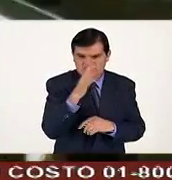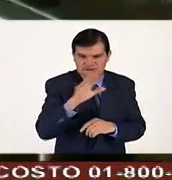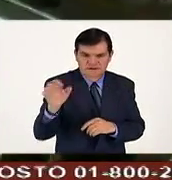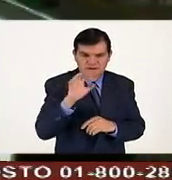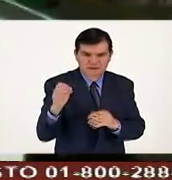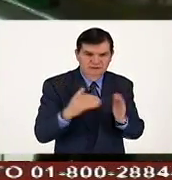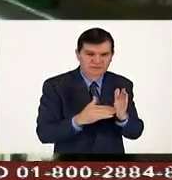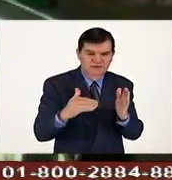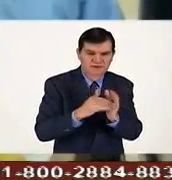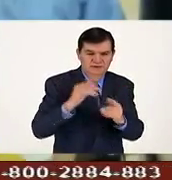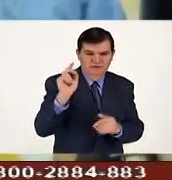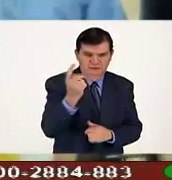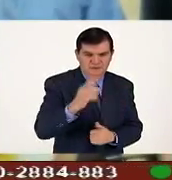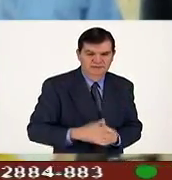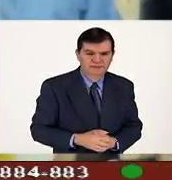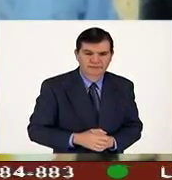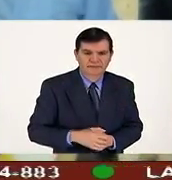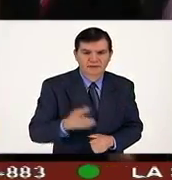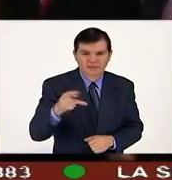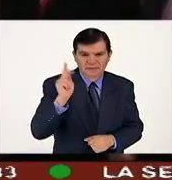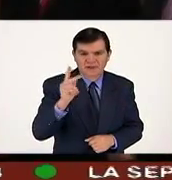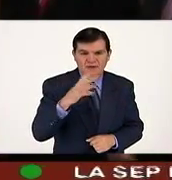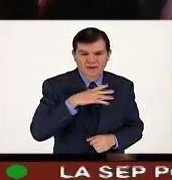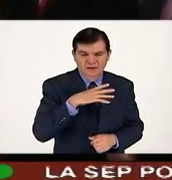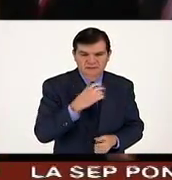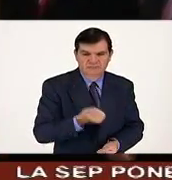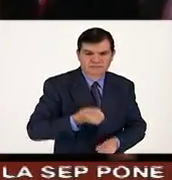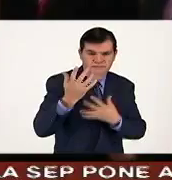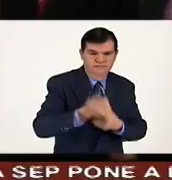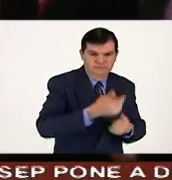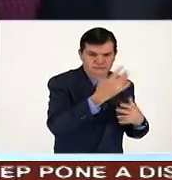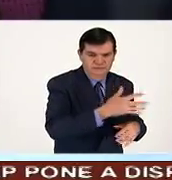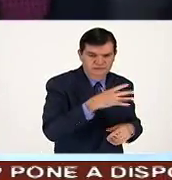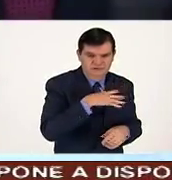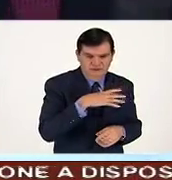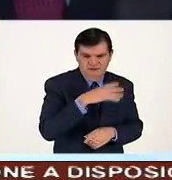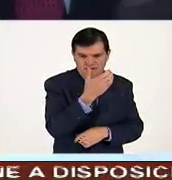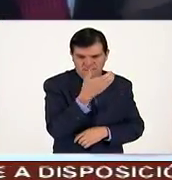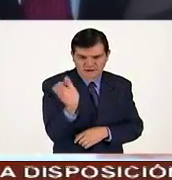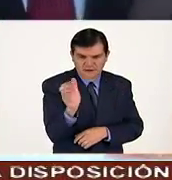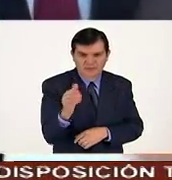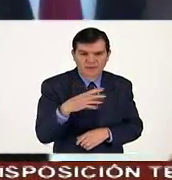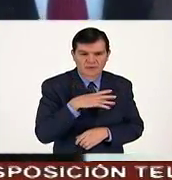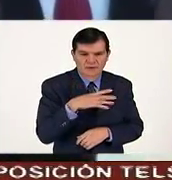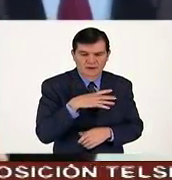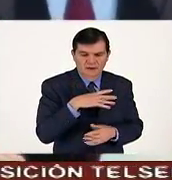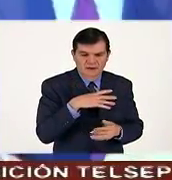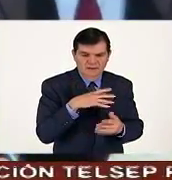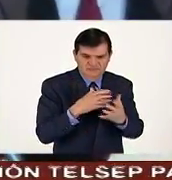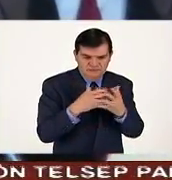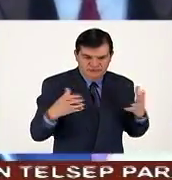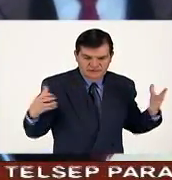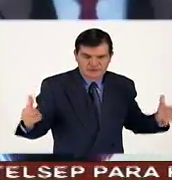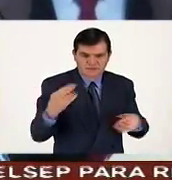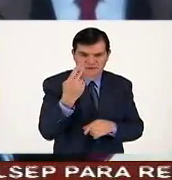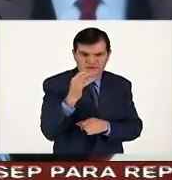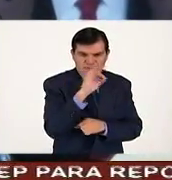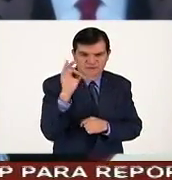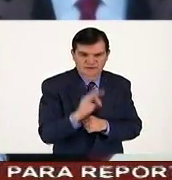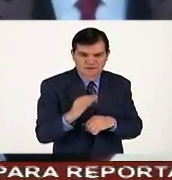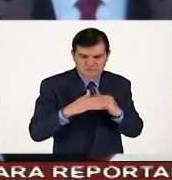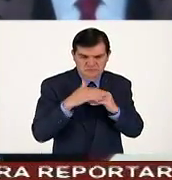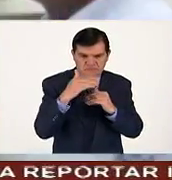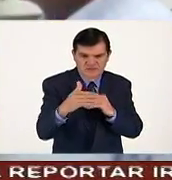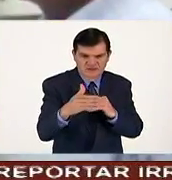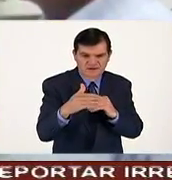500 millones de dólares. Pero las exportaciones mexicanas del campo este año están creciendo 25% más que